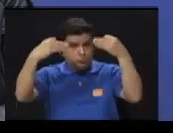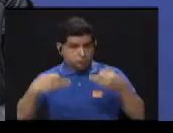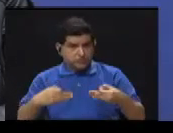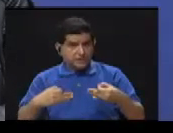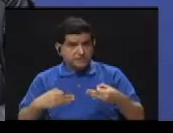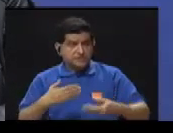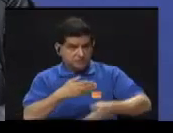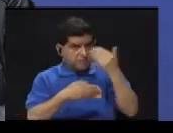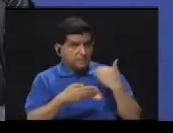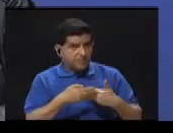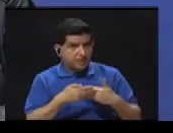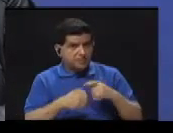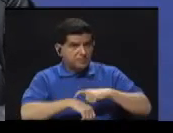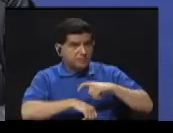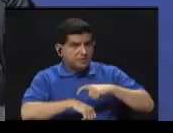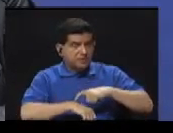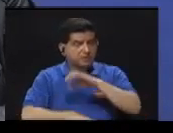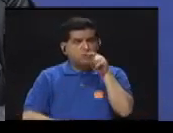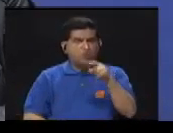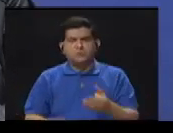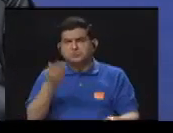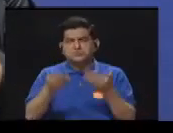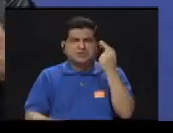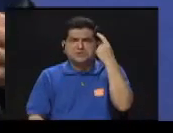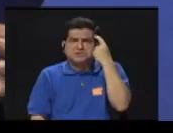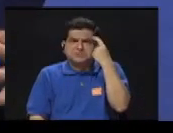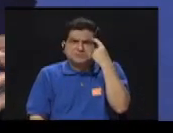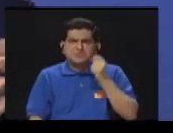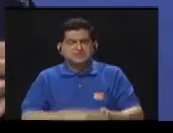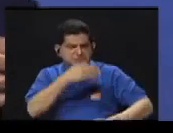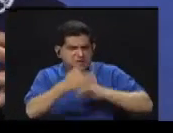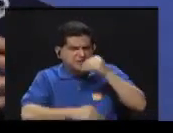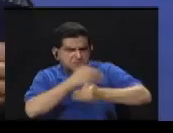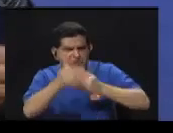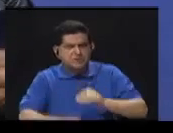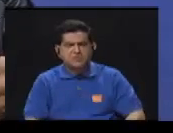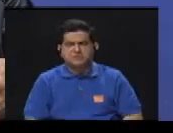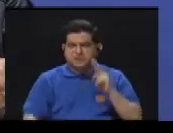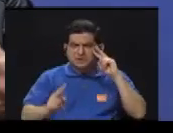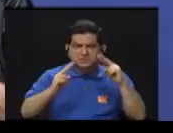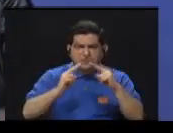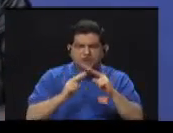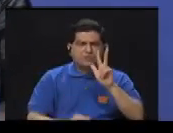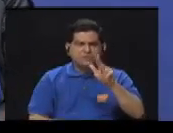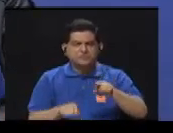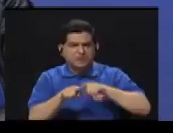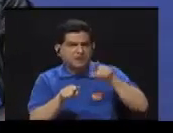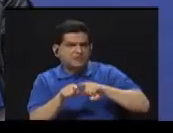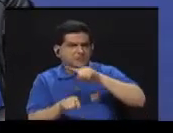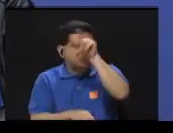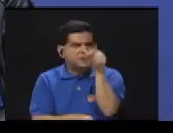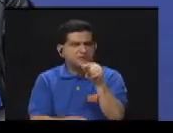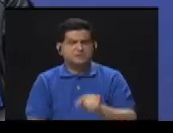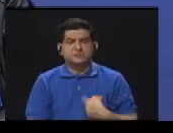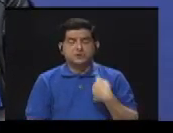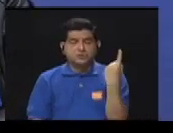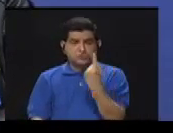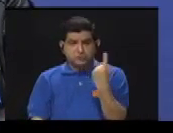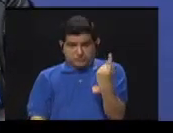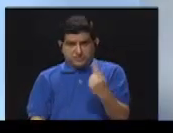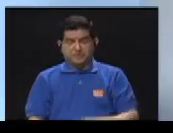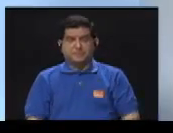decidiste de previo o te surgió de acuerdo al proceso de conocimiento de los tres hermanos? Sí,